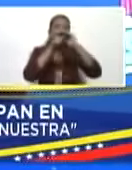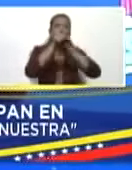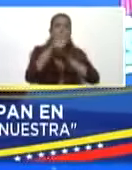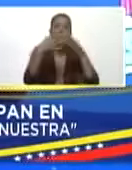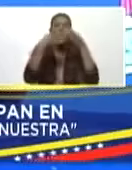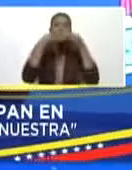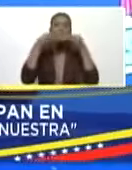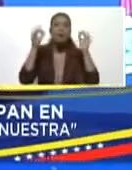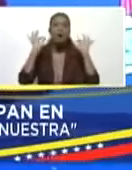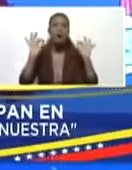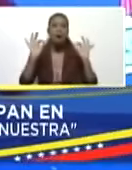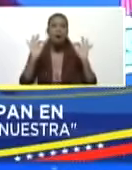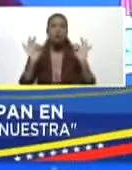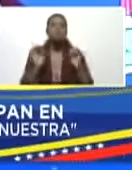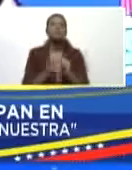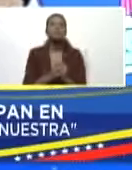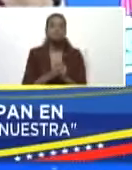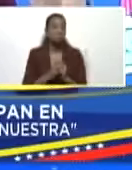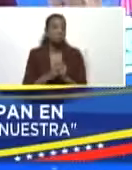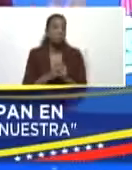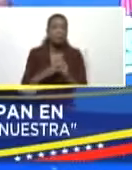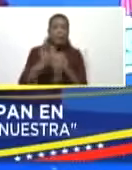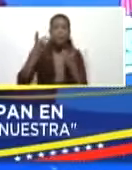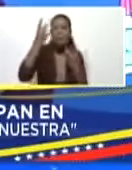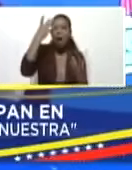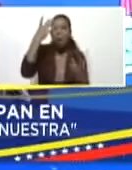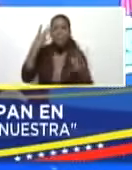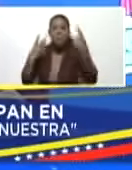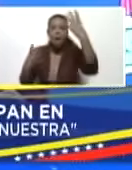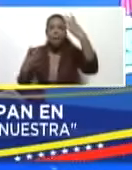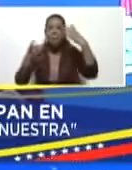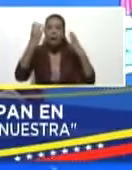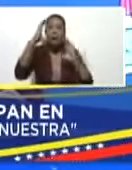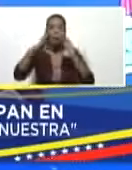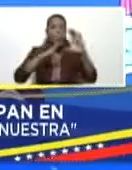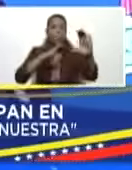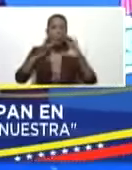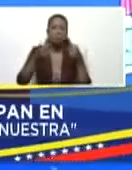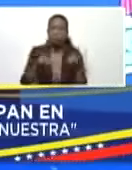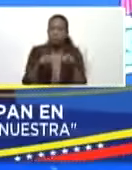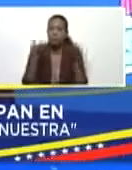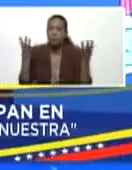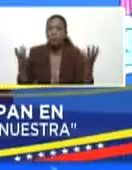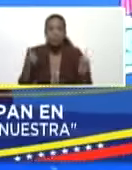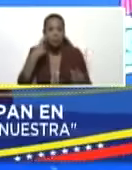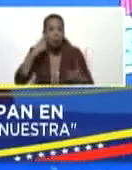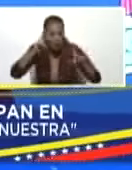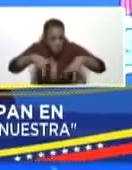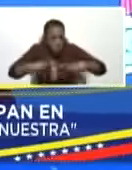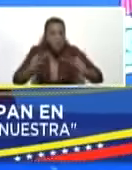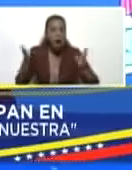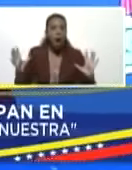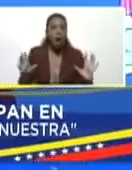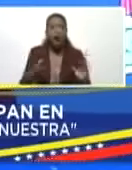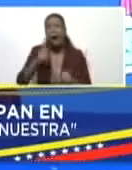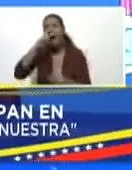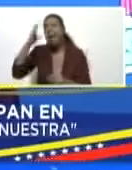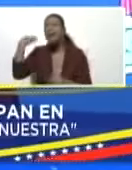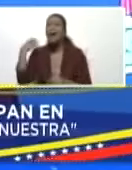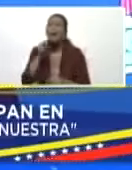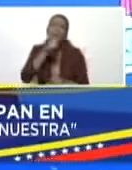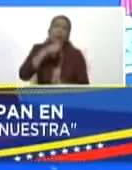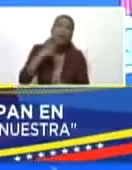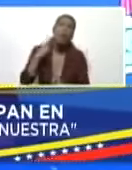etcétera. Y van hegemonizando todos los sistemas comunicacionales. Entonces tenemos que innovarnos. Y